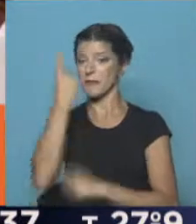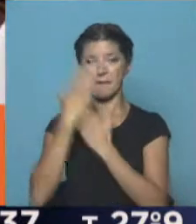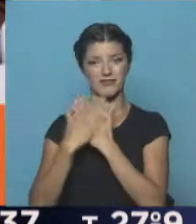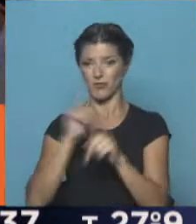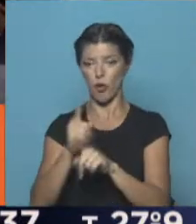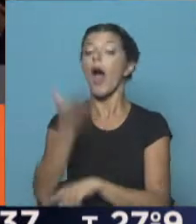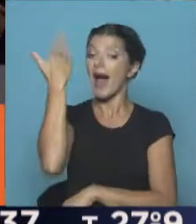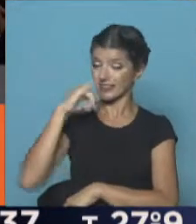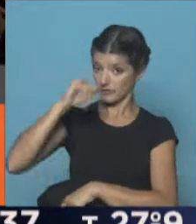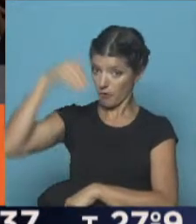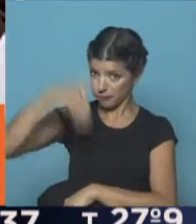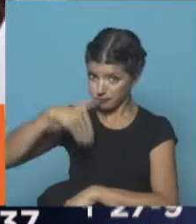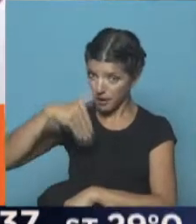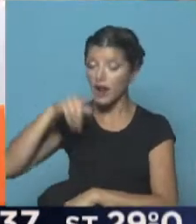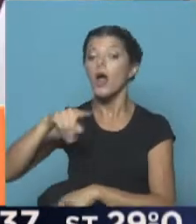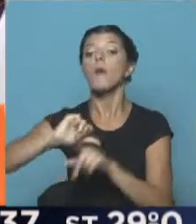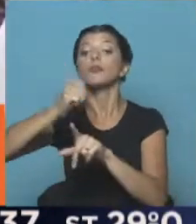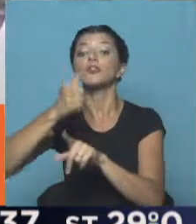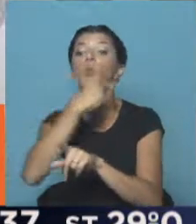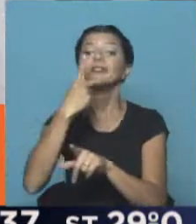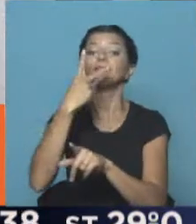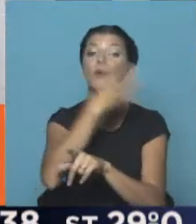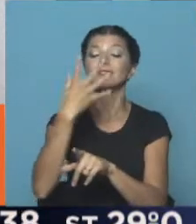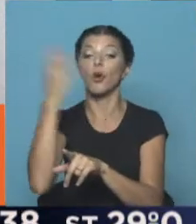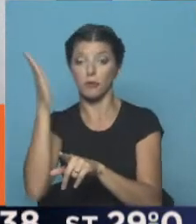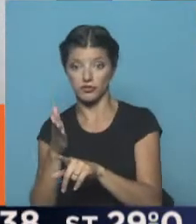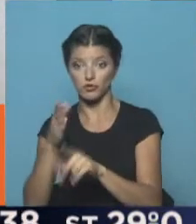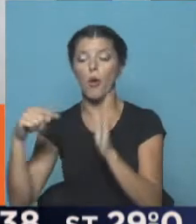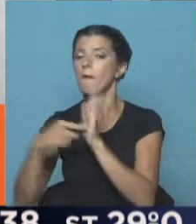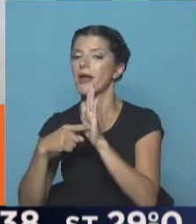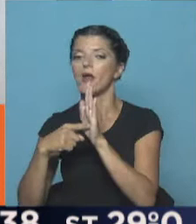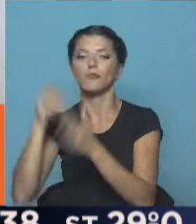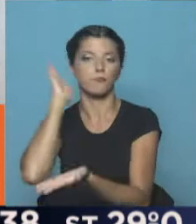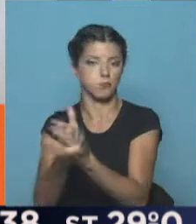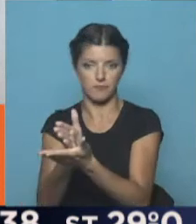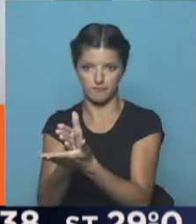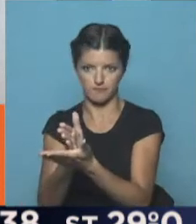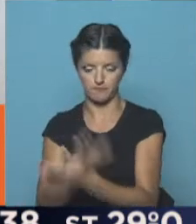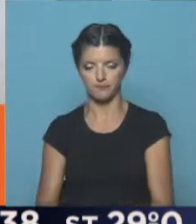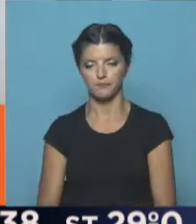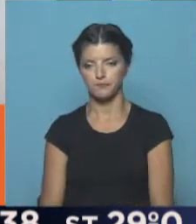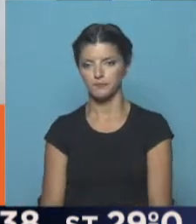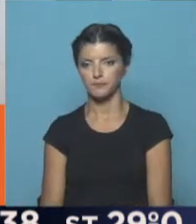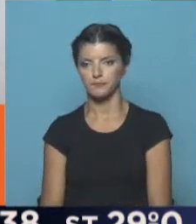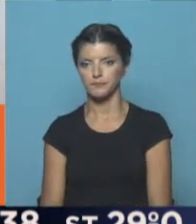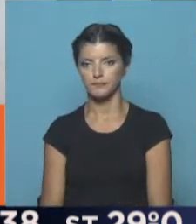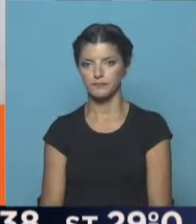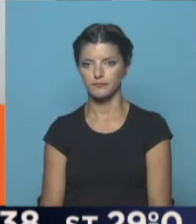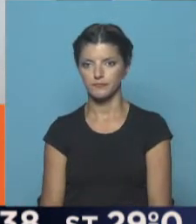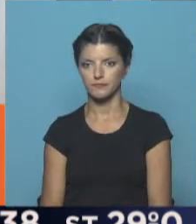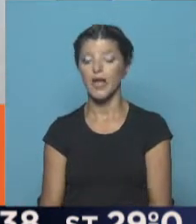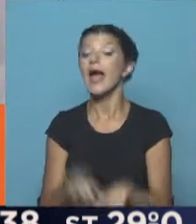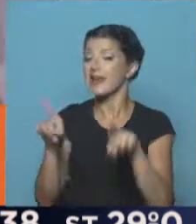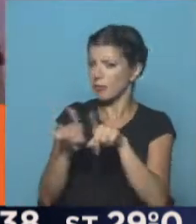elecciones con el 45% de los votos casualmente el proceso contra